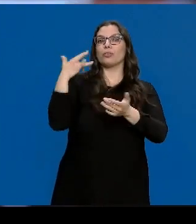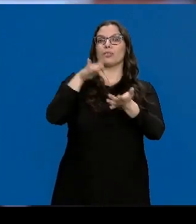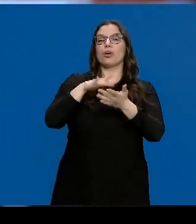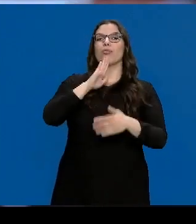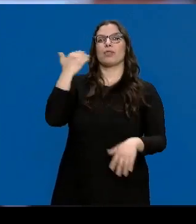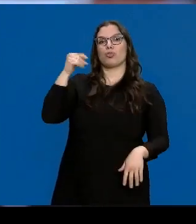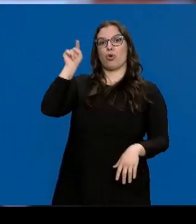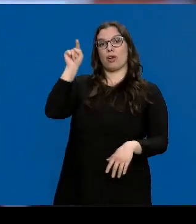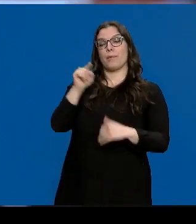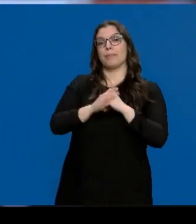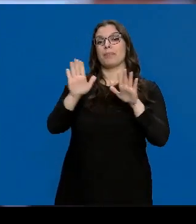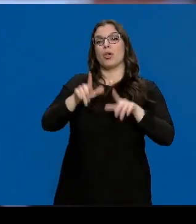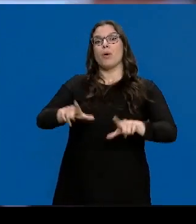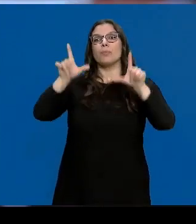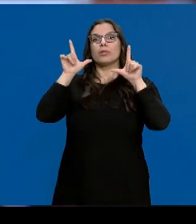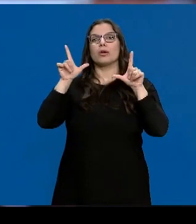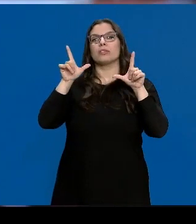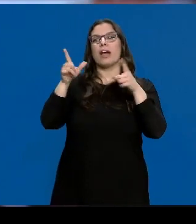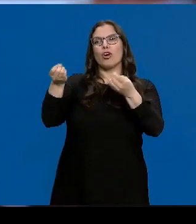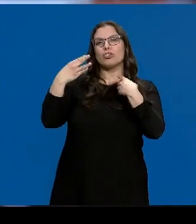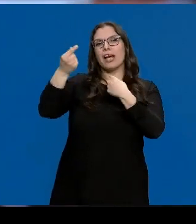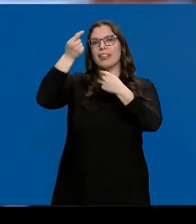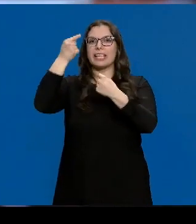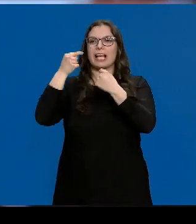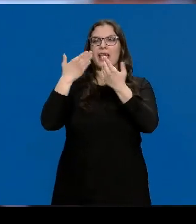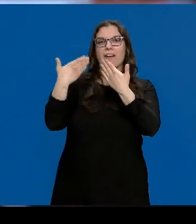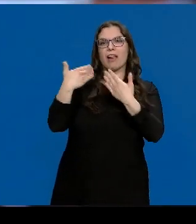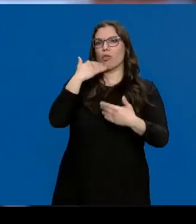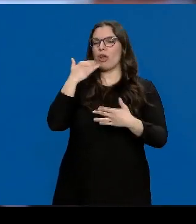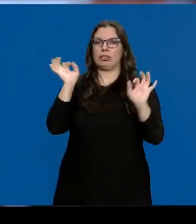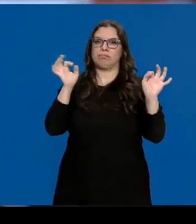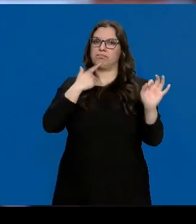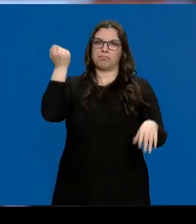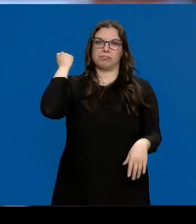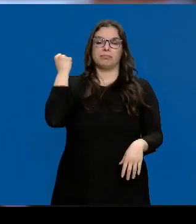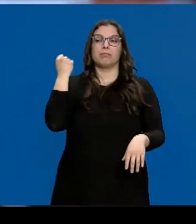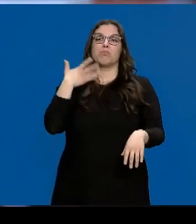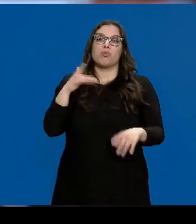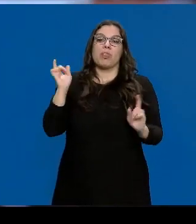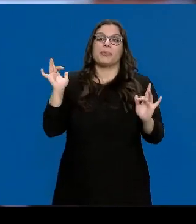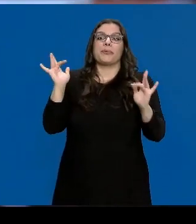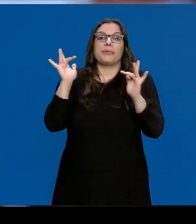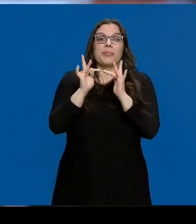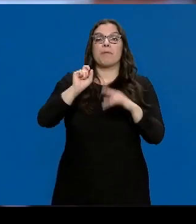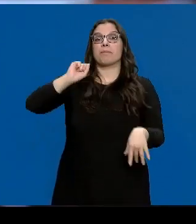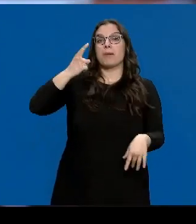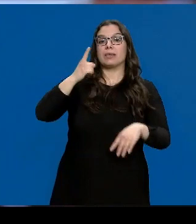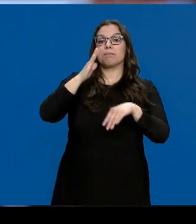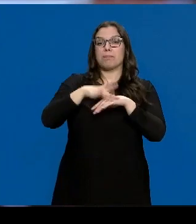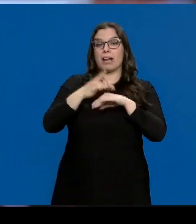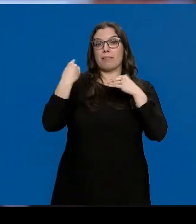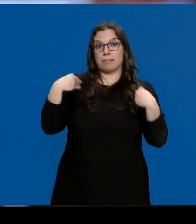en Soria, aunque los protagonistas no han querido revelar detalles del encuentro, que puede acercar posturas, sobre todo de cara a la